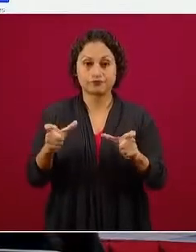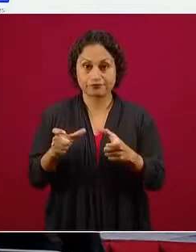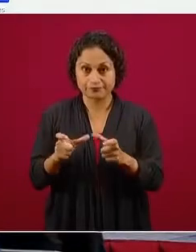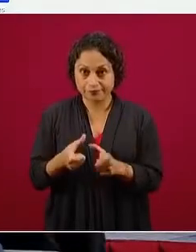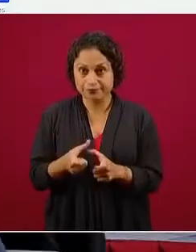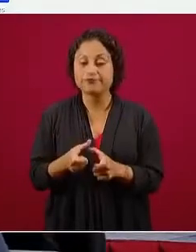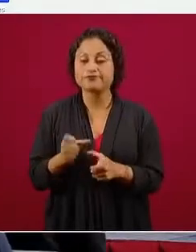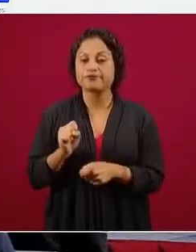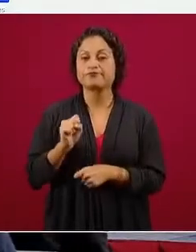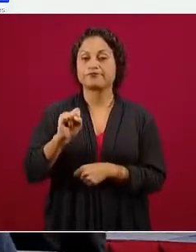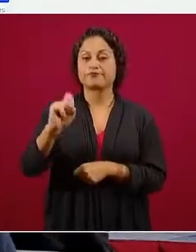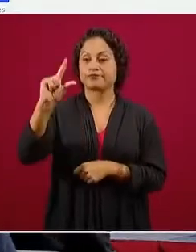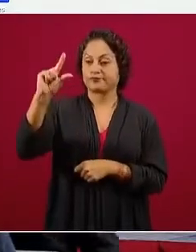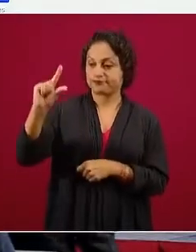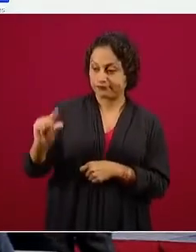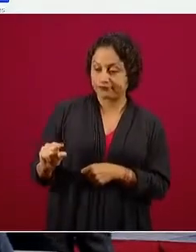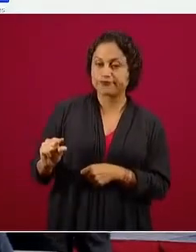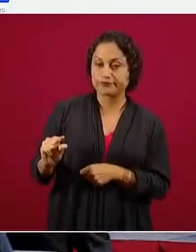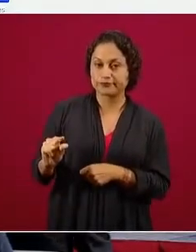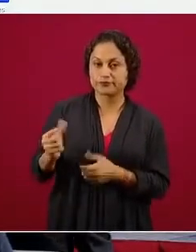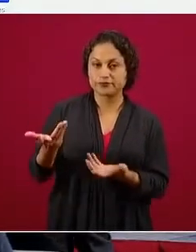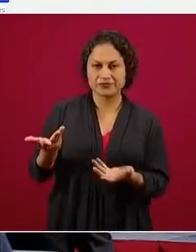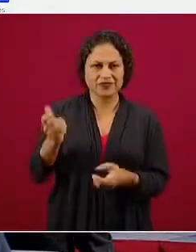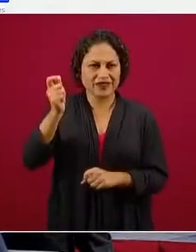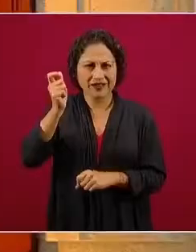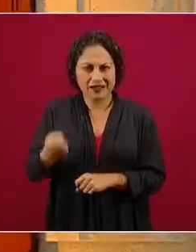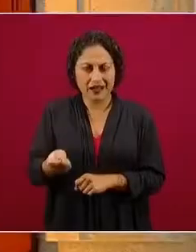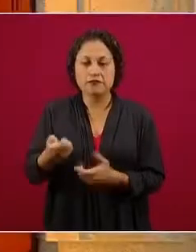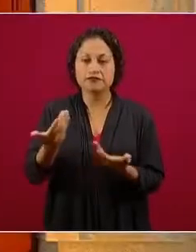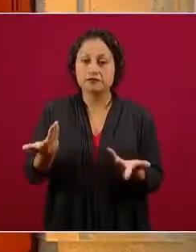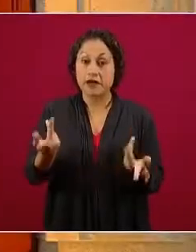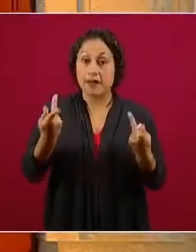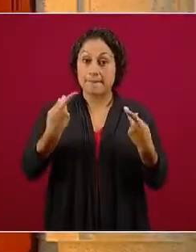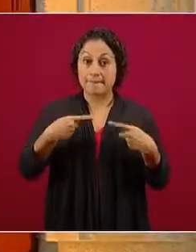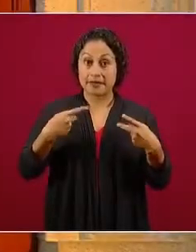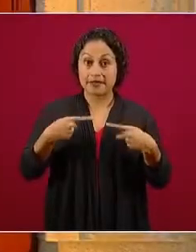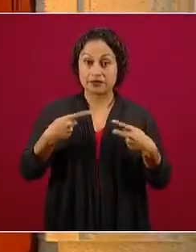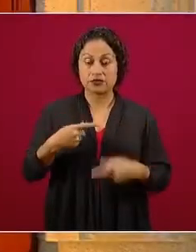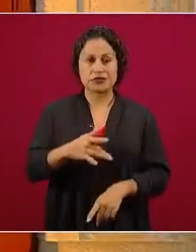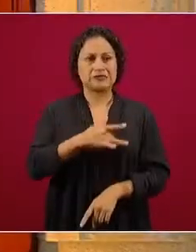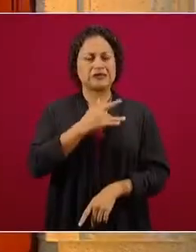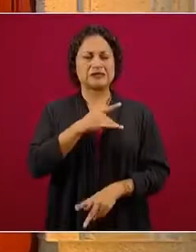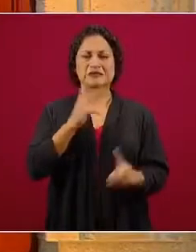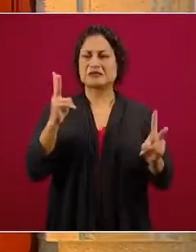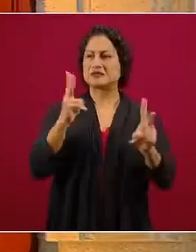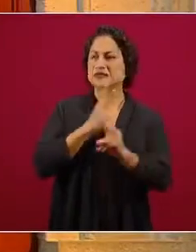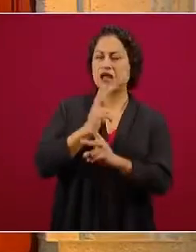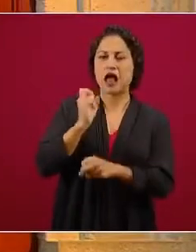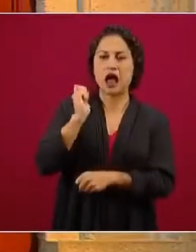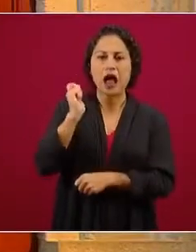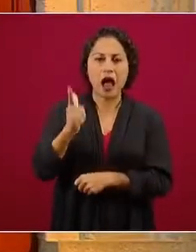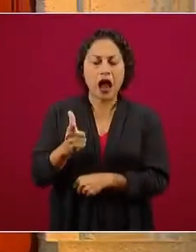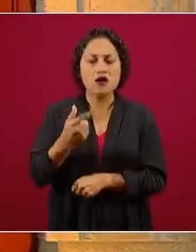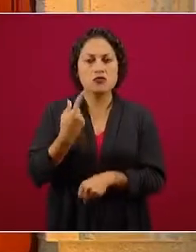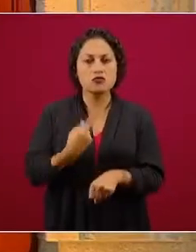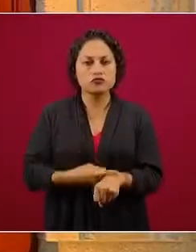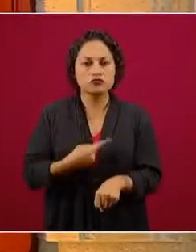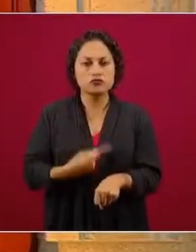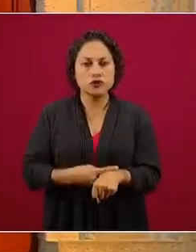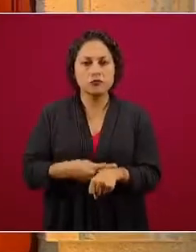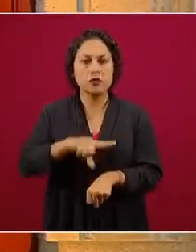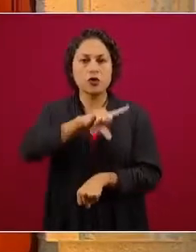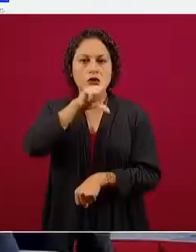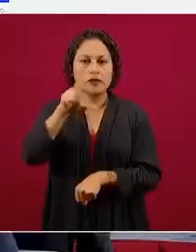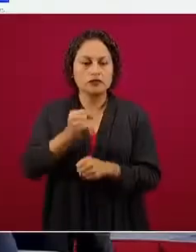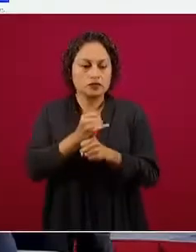porcentaje de positividad, lo que quiere decir que cada vez menos personas que presentan alguna infección respiratoria aguda terminan